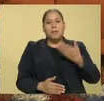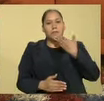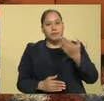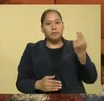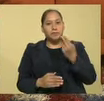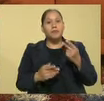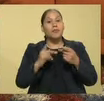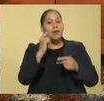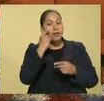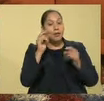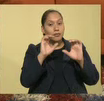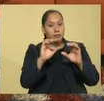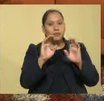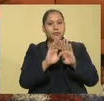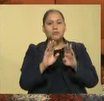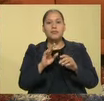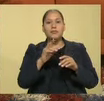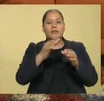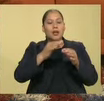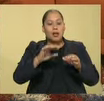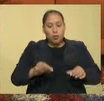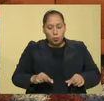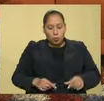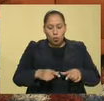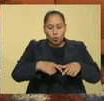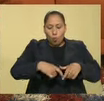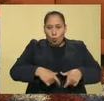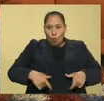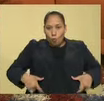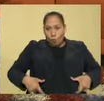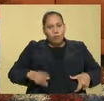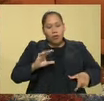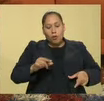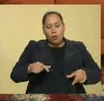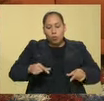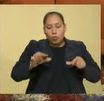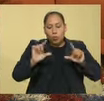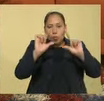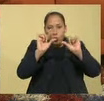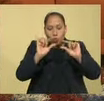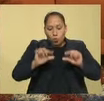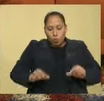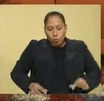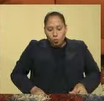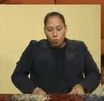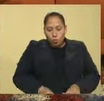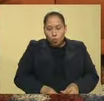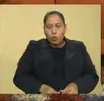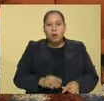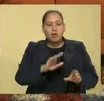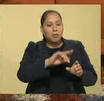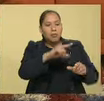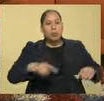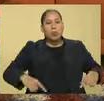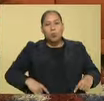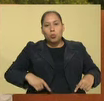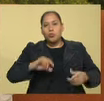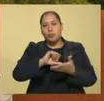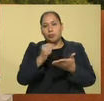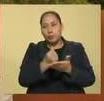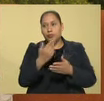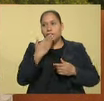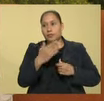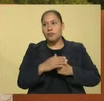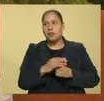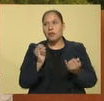cinturón, pero ojo, también como delgadito, porque muy grueso va a parecer... Va a ser chiquito el talle. Uh-huh. Y otra cosa